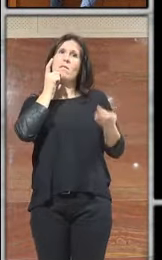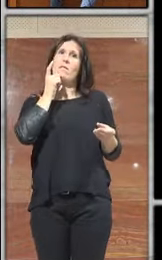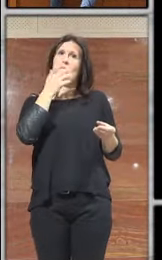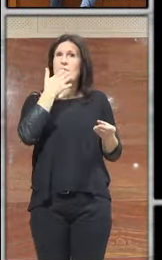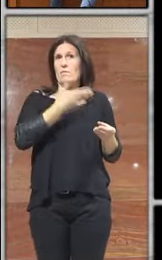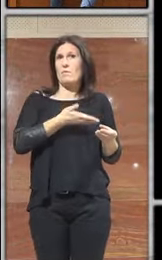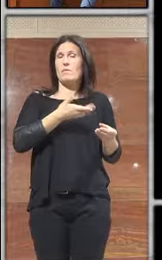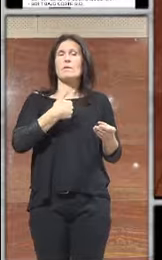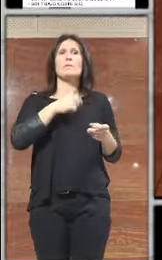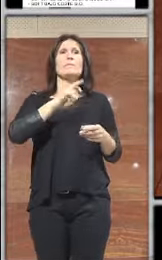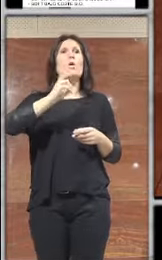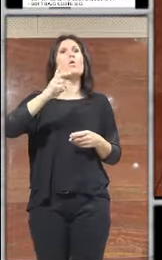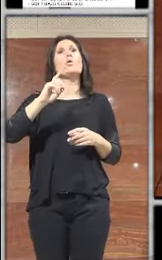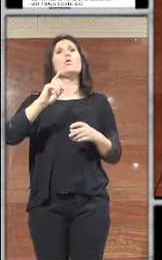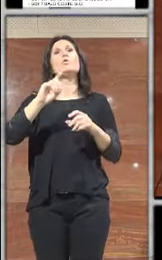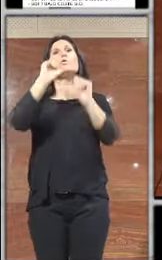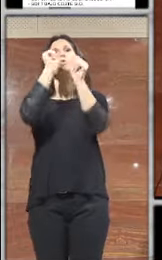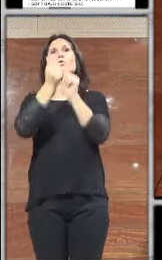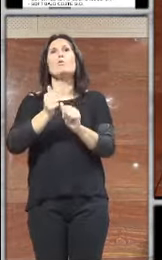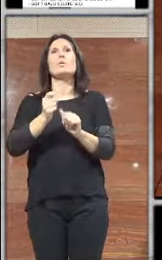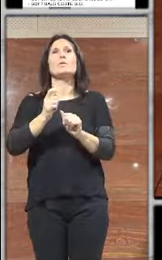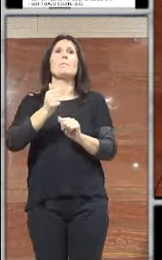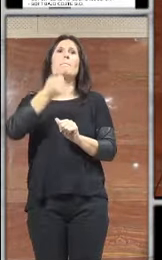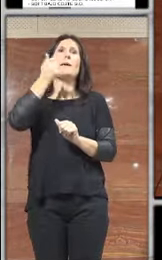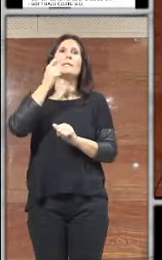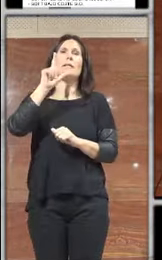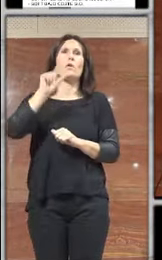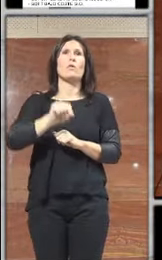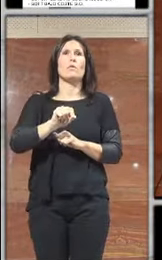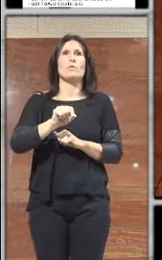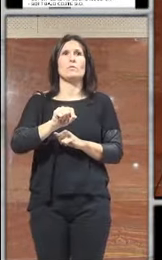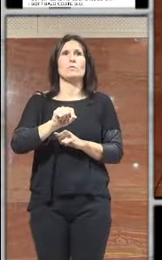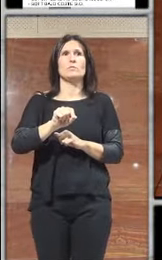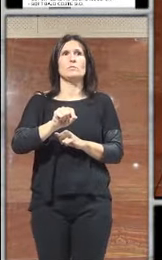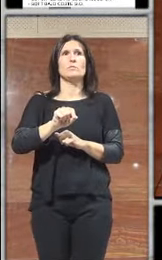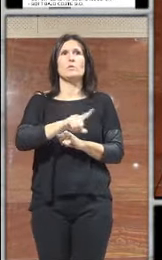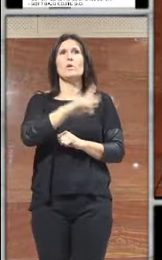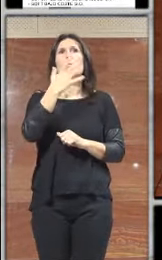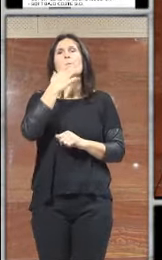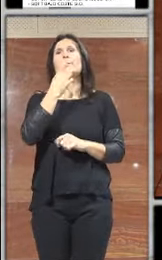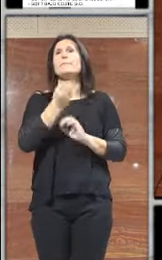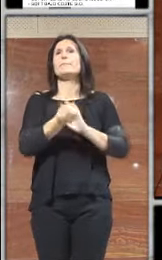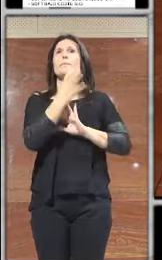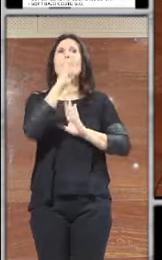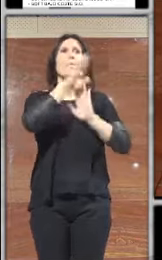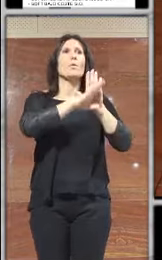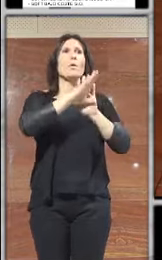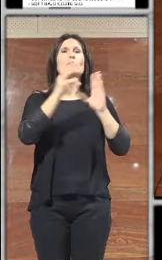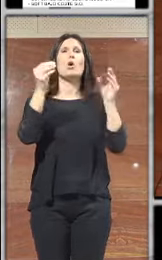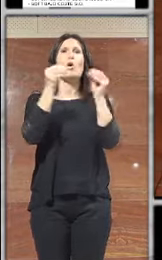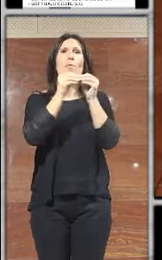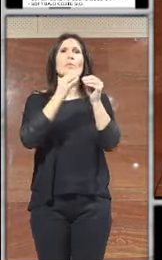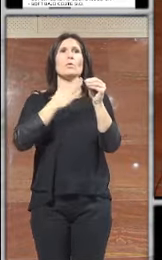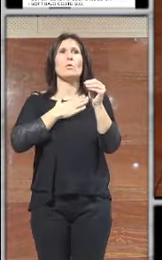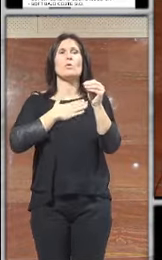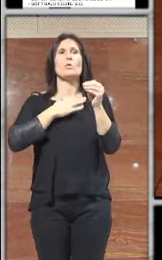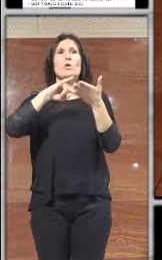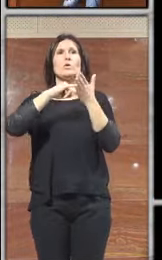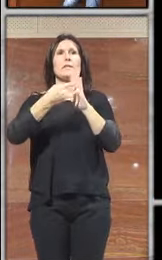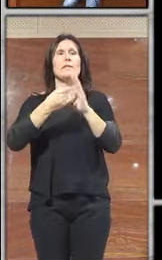Luego, soportes más económicos para la CAA, es decir, que hubiera programas que fueran compatibles con estos sistemas